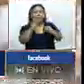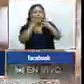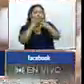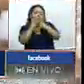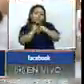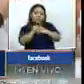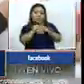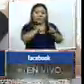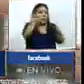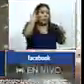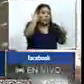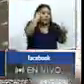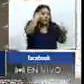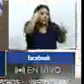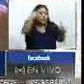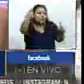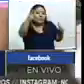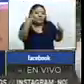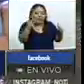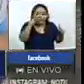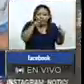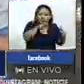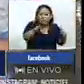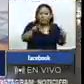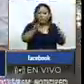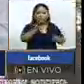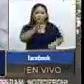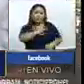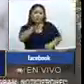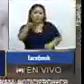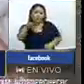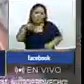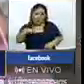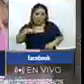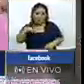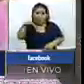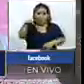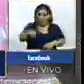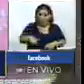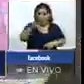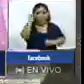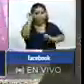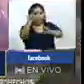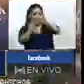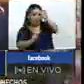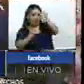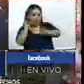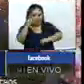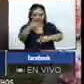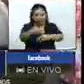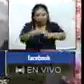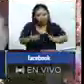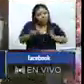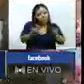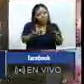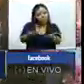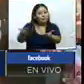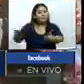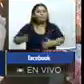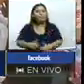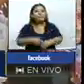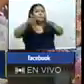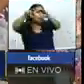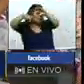José se cumplió. Su familia recibió regalos de Navidad.